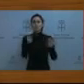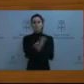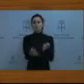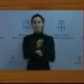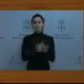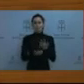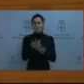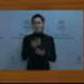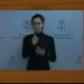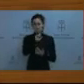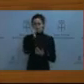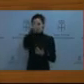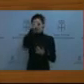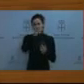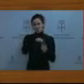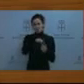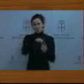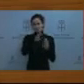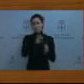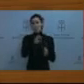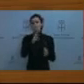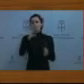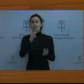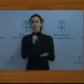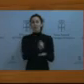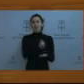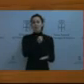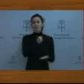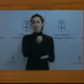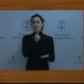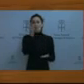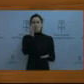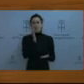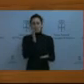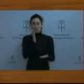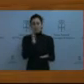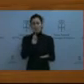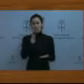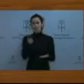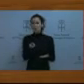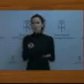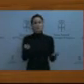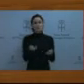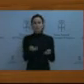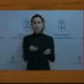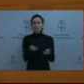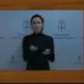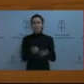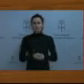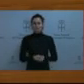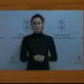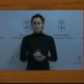entremezclan dos conceptos. Por un lado, la certificación de origen y, por otro lado, lo que es una marca